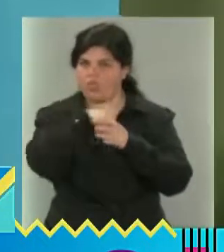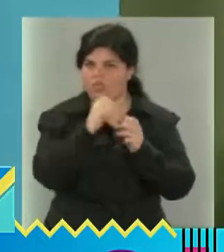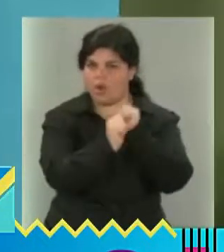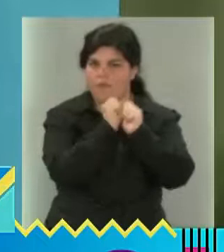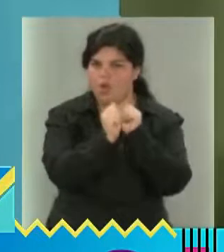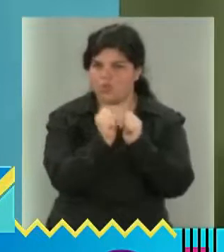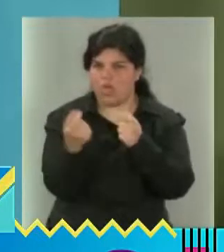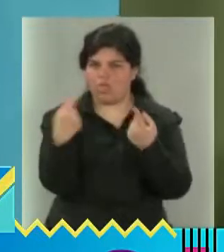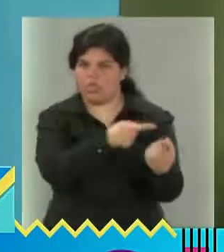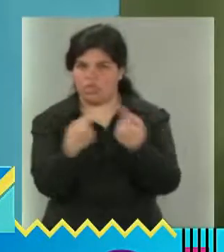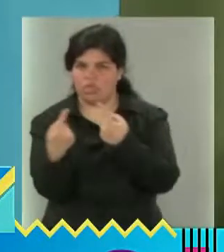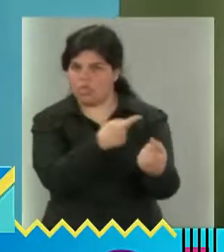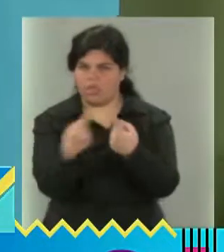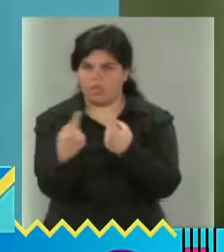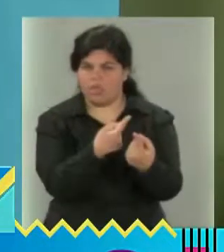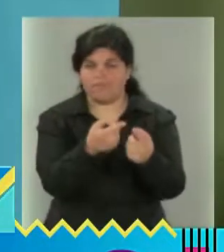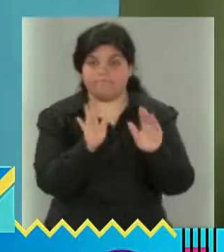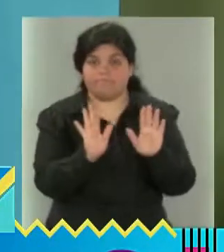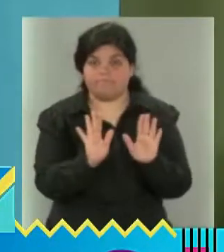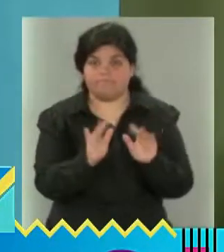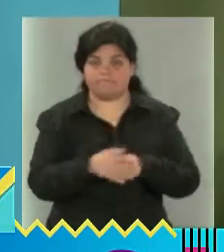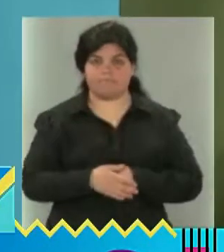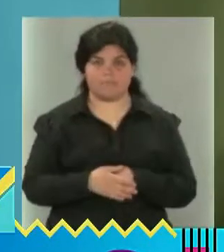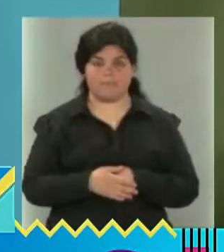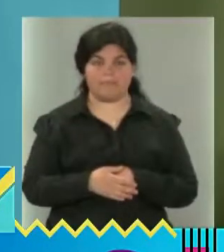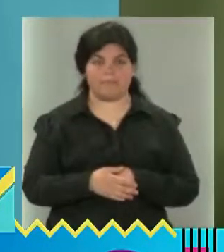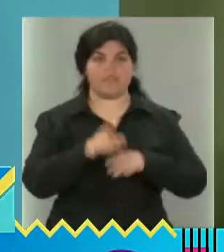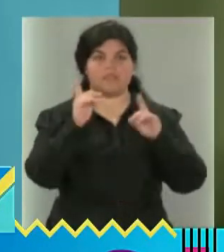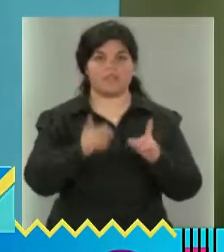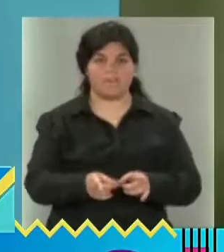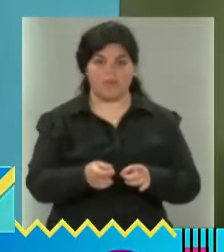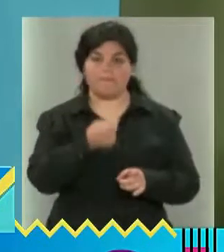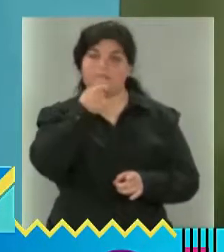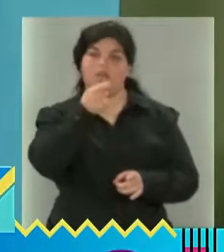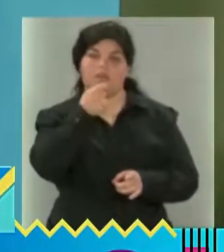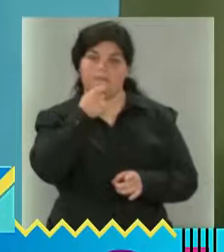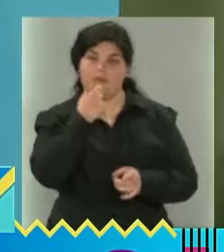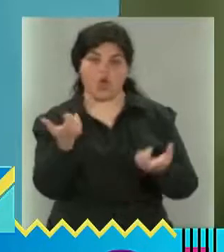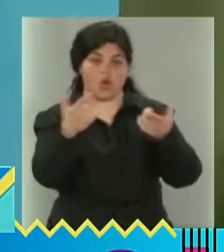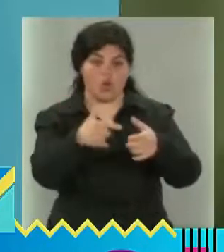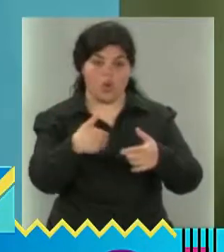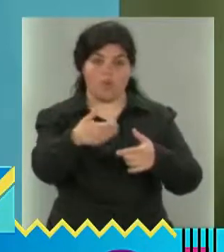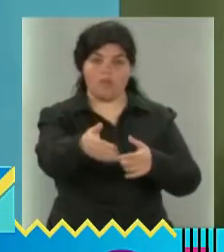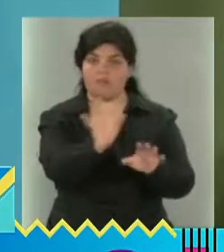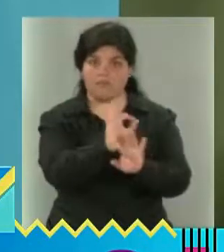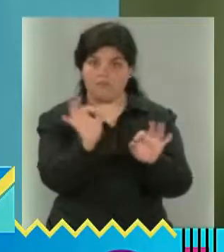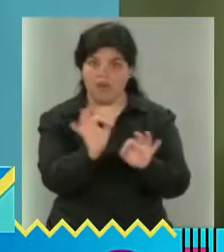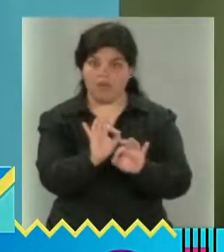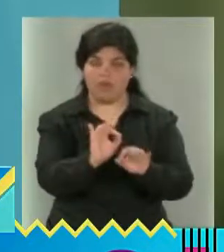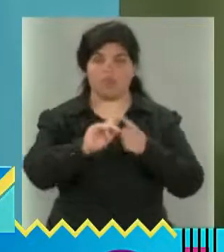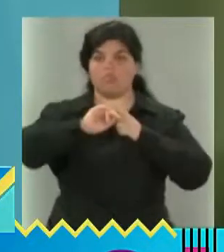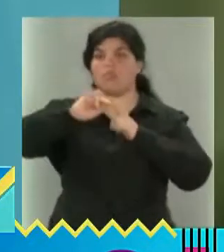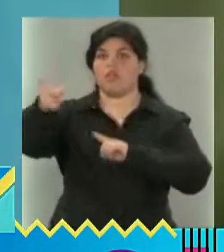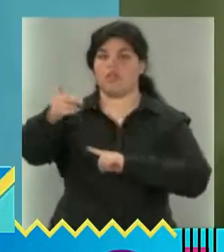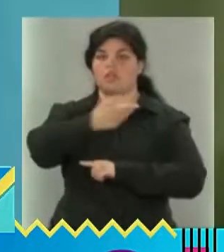en la provincia. Se habla de que si no se llega a dar esta reunión con Dante Sica, se va a insistir con una reunión directamente con